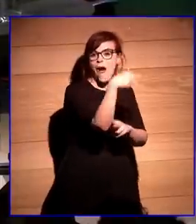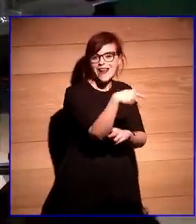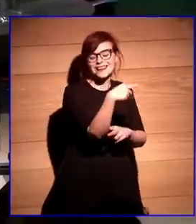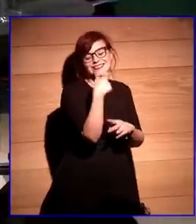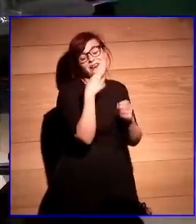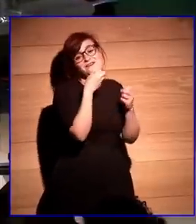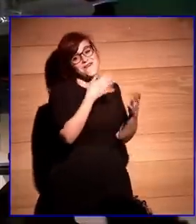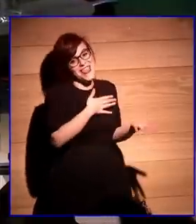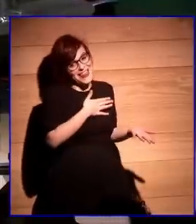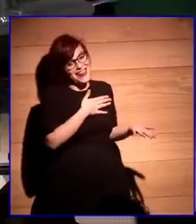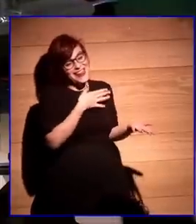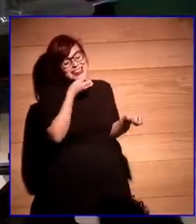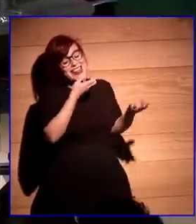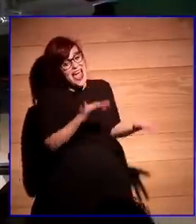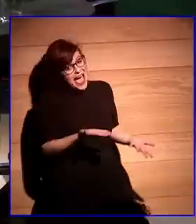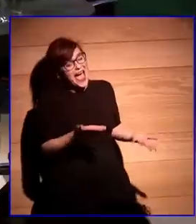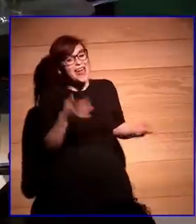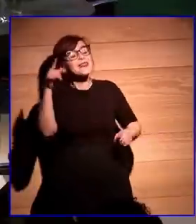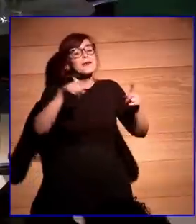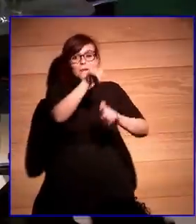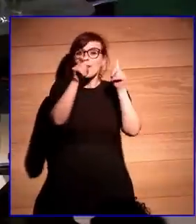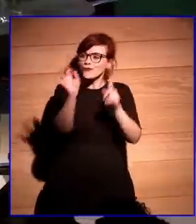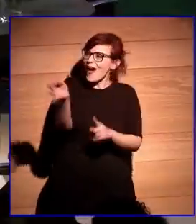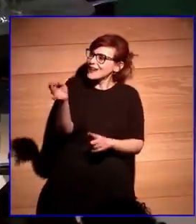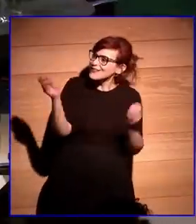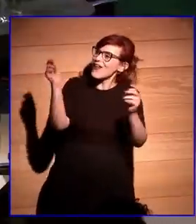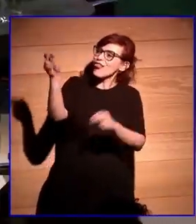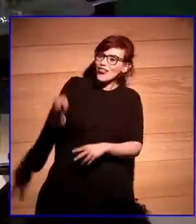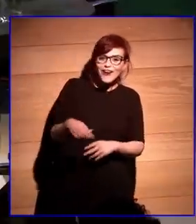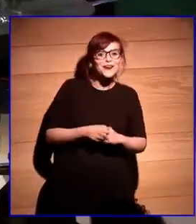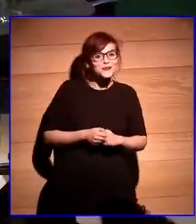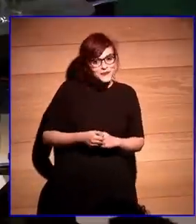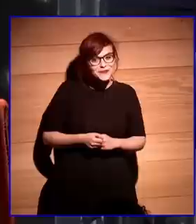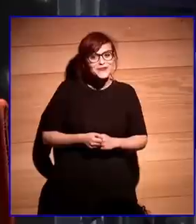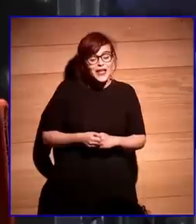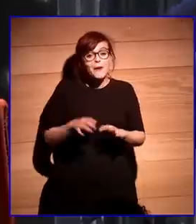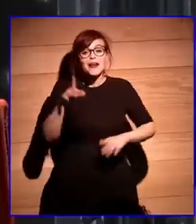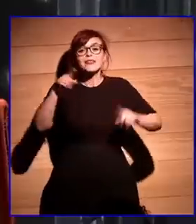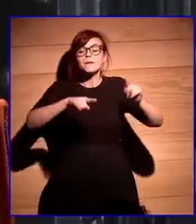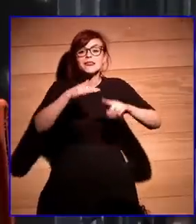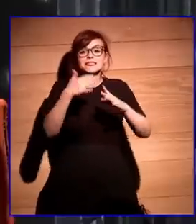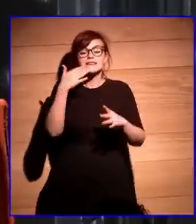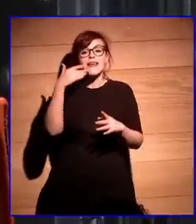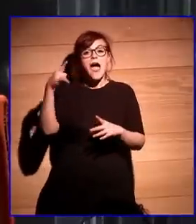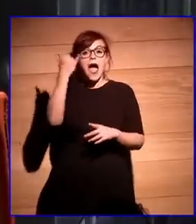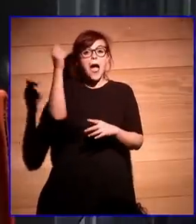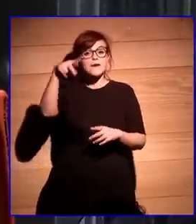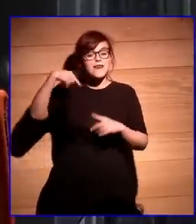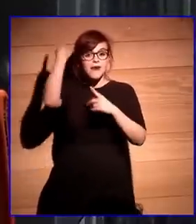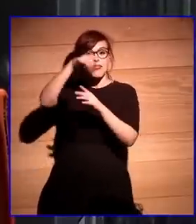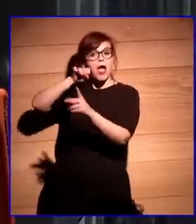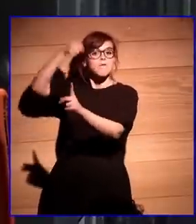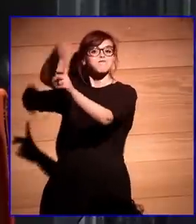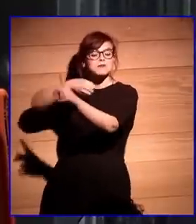Estaría haciendo el bien. Es verdad que según a quien le preguntes, ¿eh? Por otro lado, si lo que hago es golpear a Javi en la cabeza porque